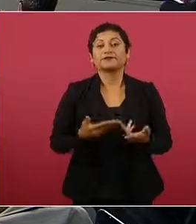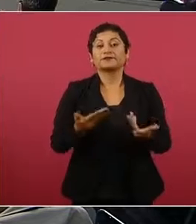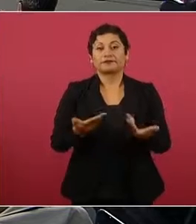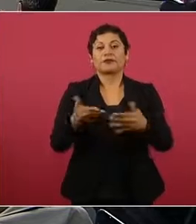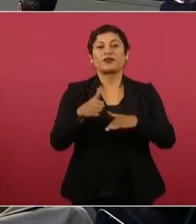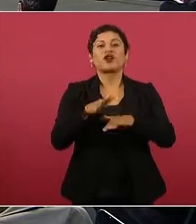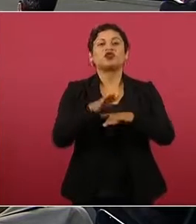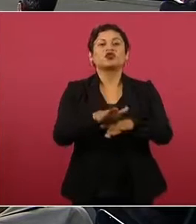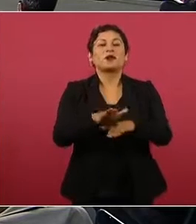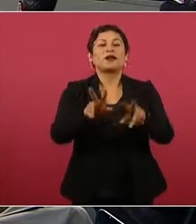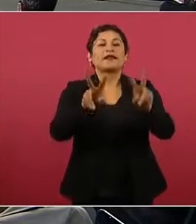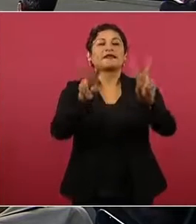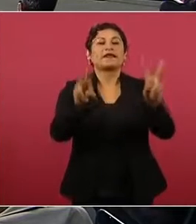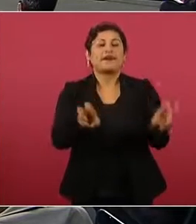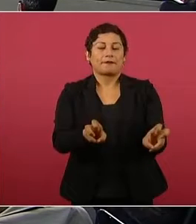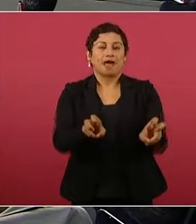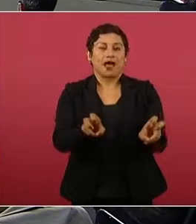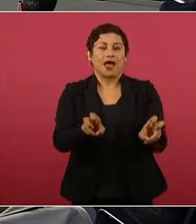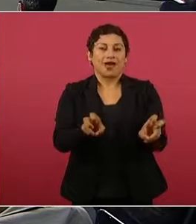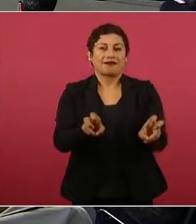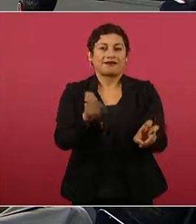a China,